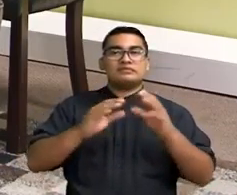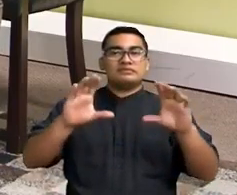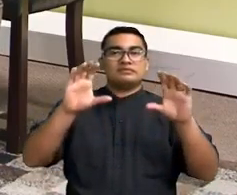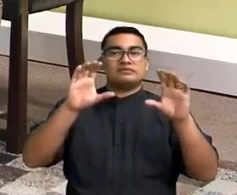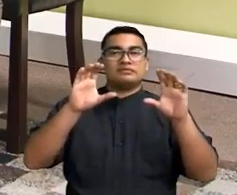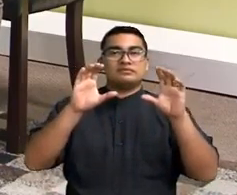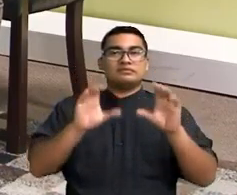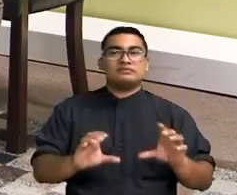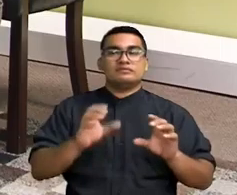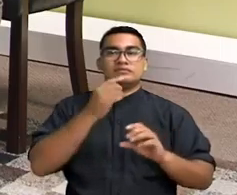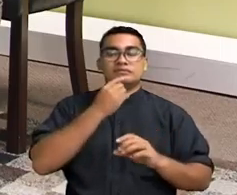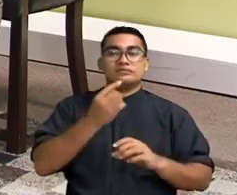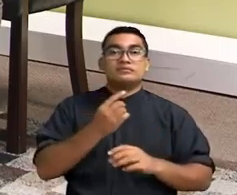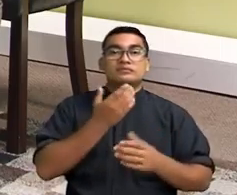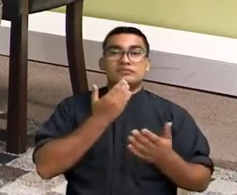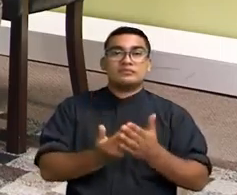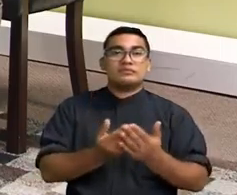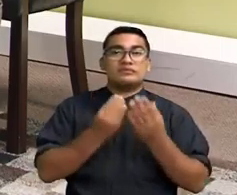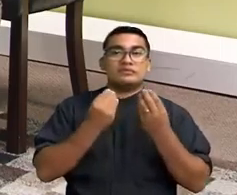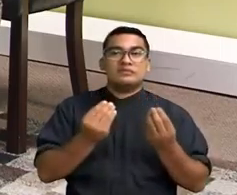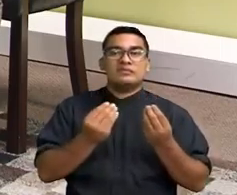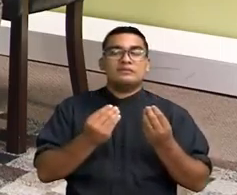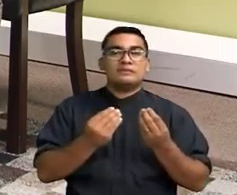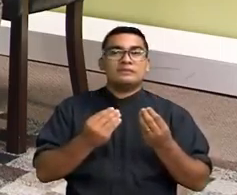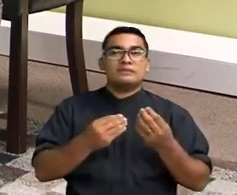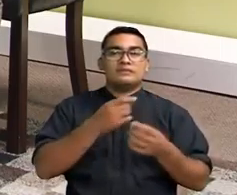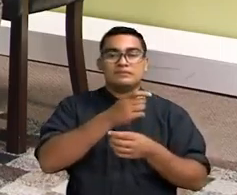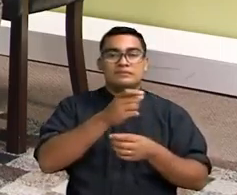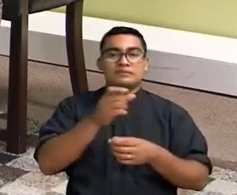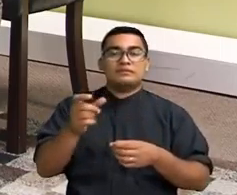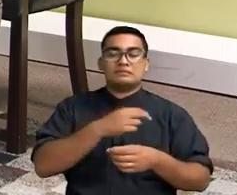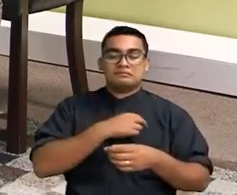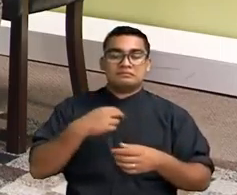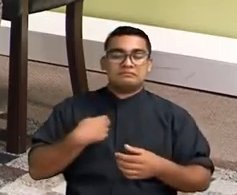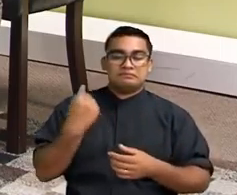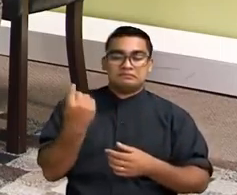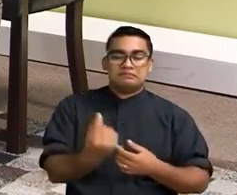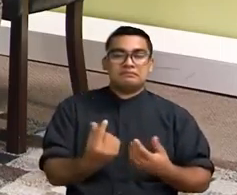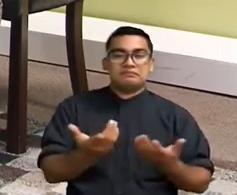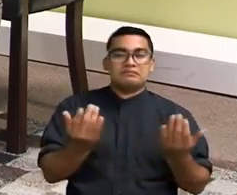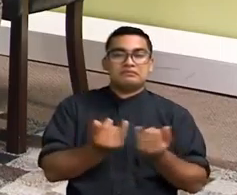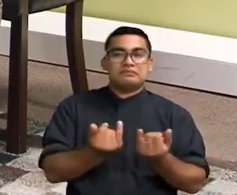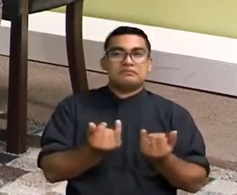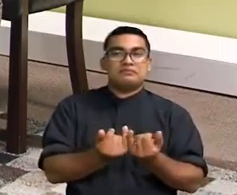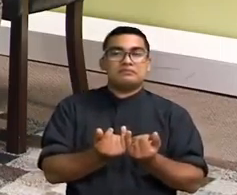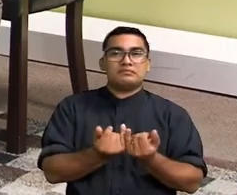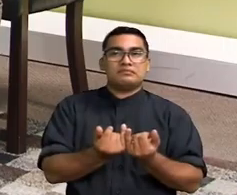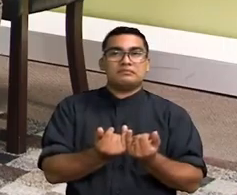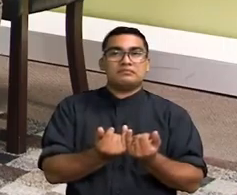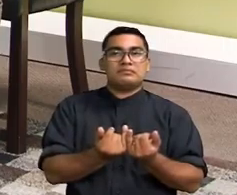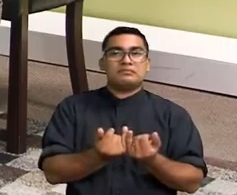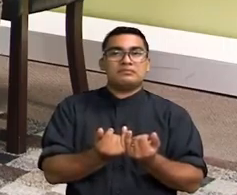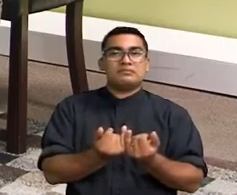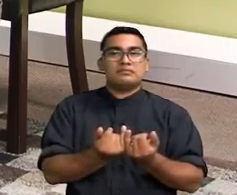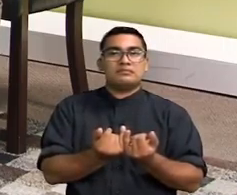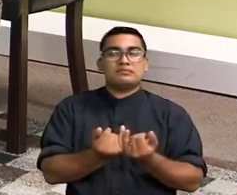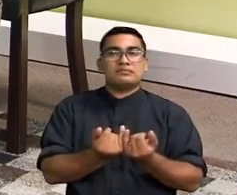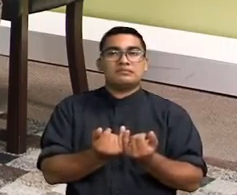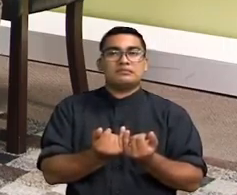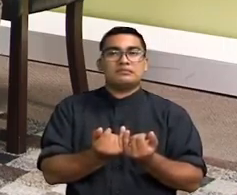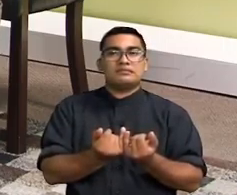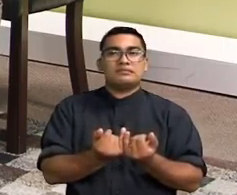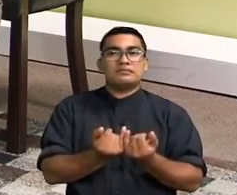presentes. Y agradecer, ¿verdad?, la invitación que nos hace y saludarlos y felicitarlos por este año que tienen, que ha